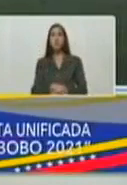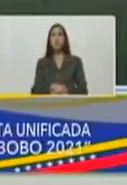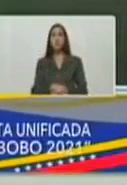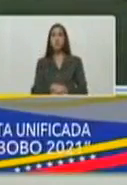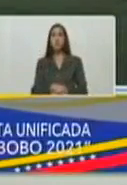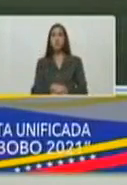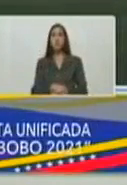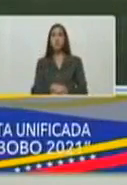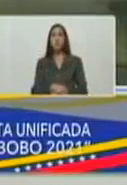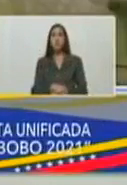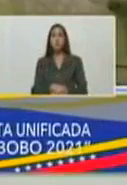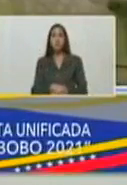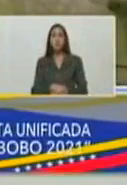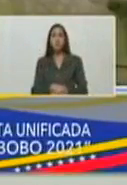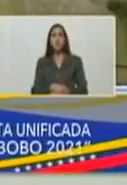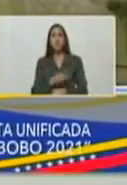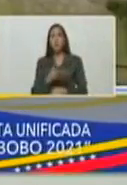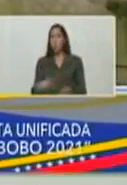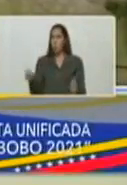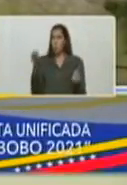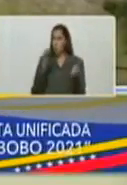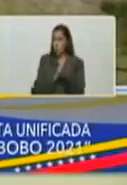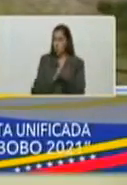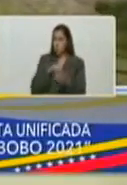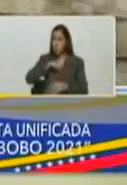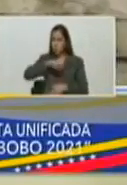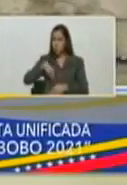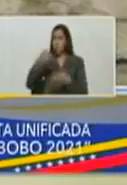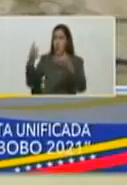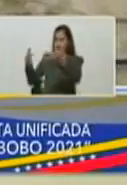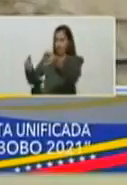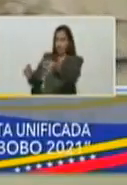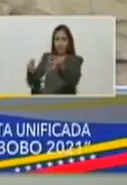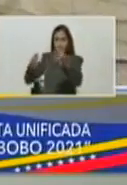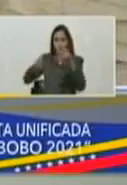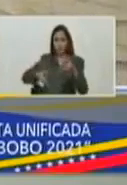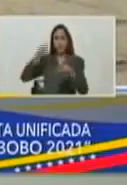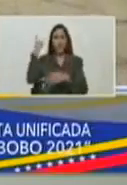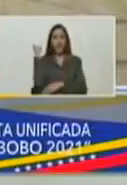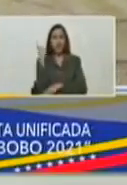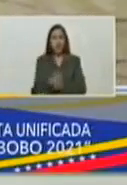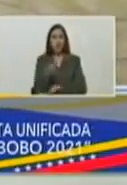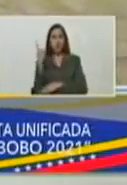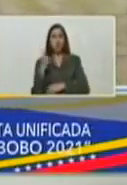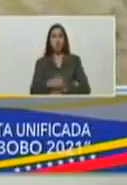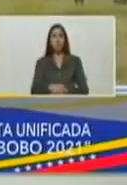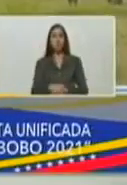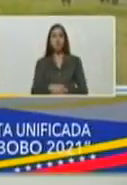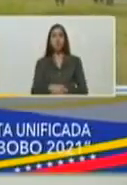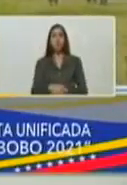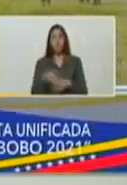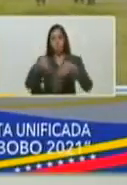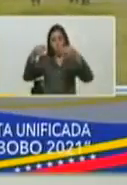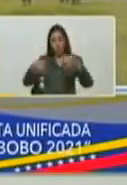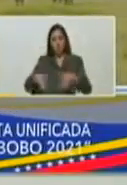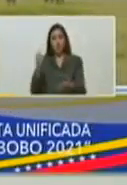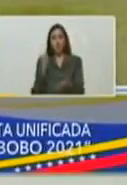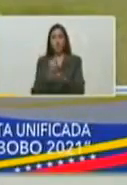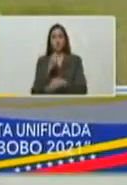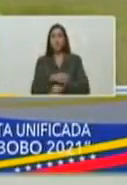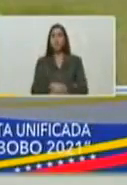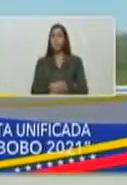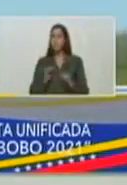2021. Una vez que nosotros recibimos ese documento oficial,